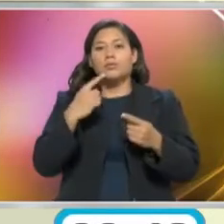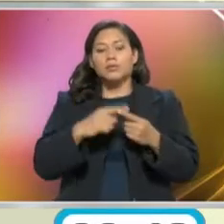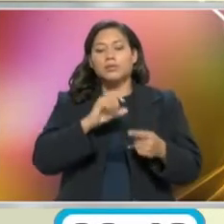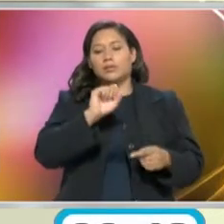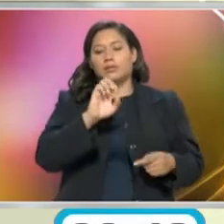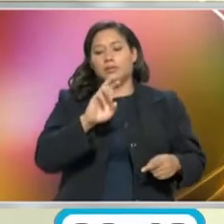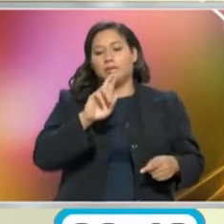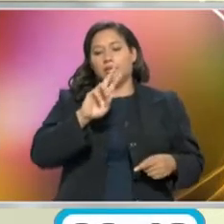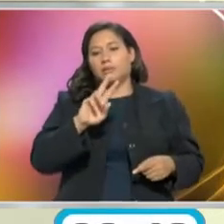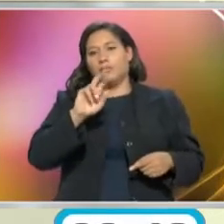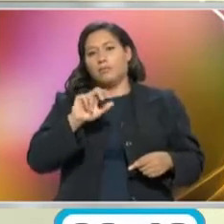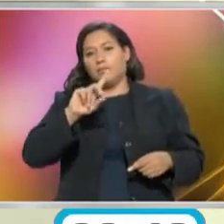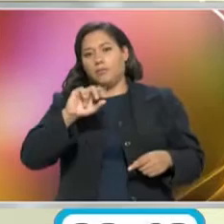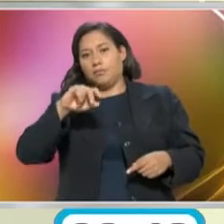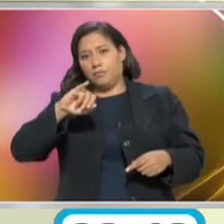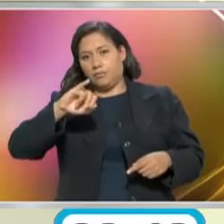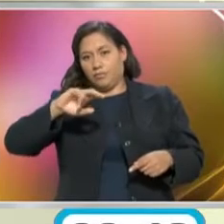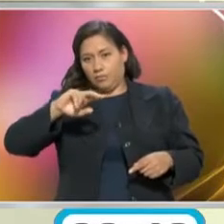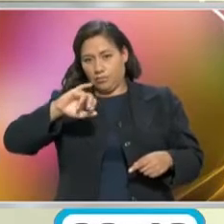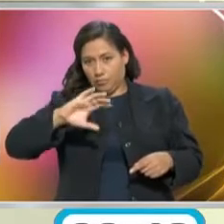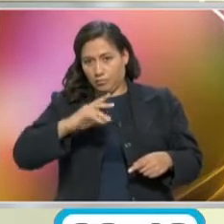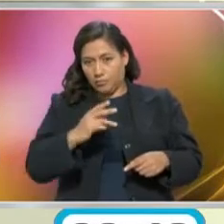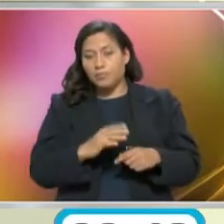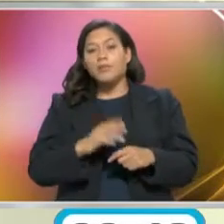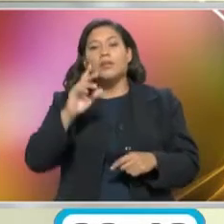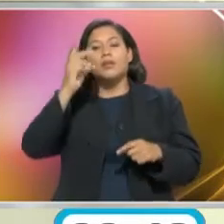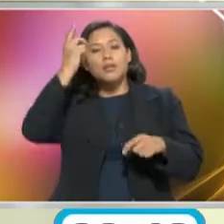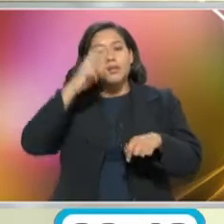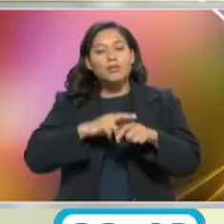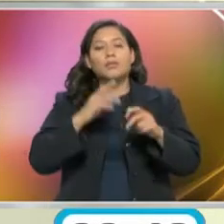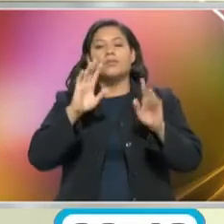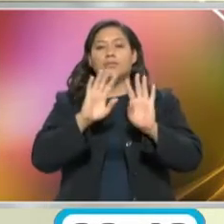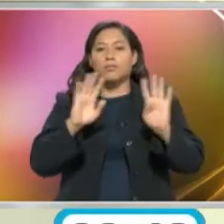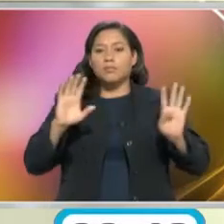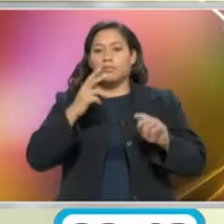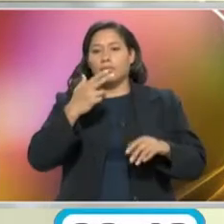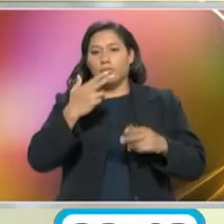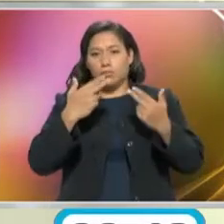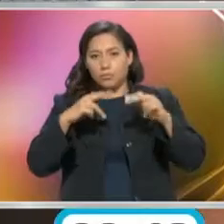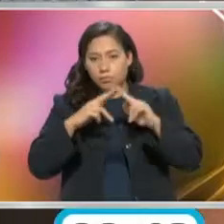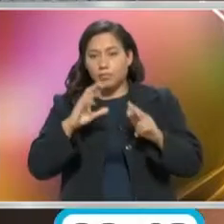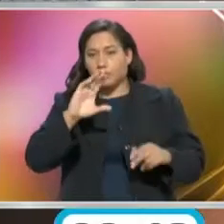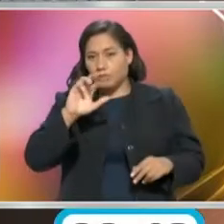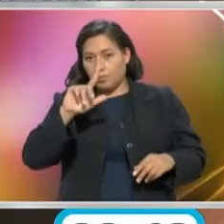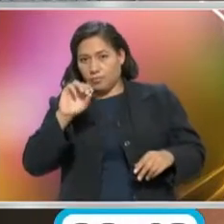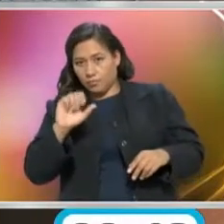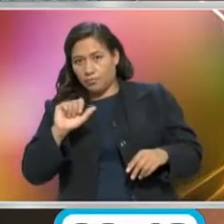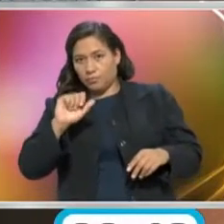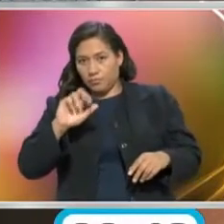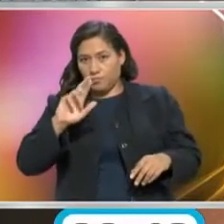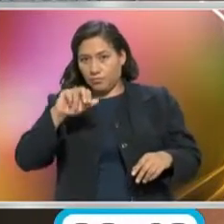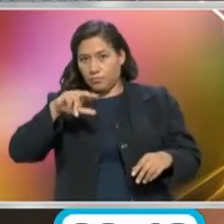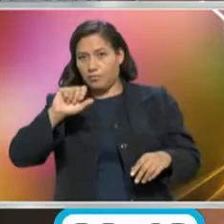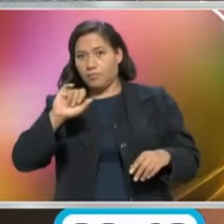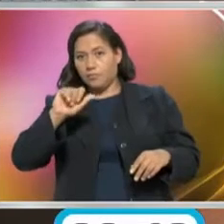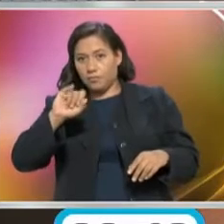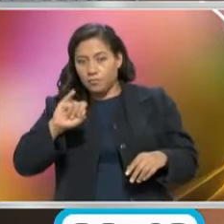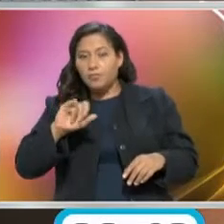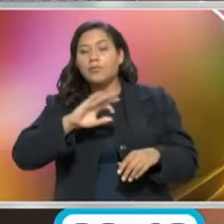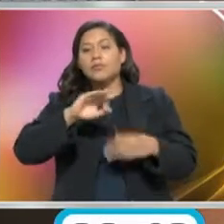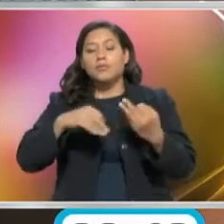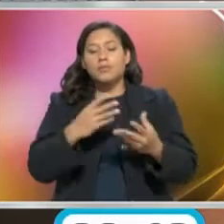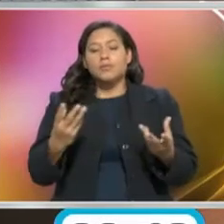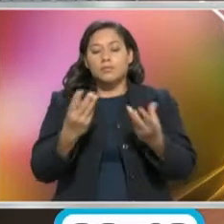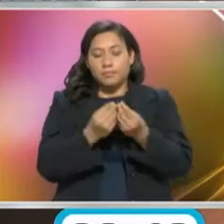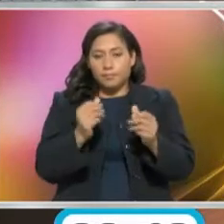Servadinich. Tenemos al director del coro Huésped, que es Carlos Aranzay, y todo se conjunta con